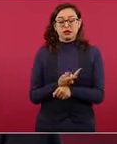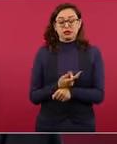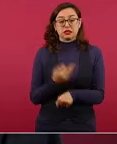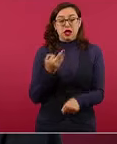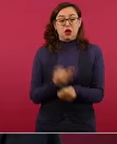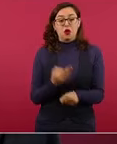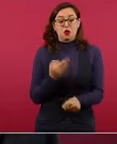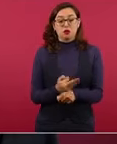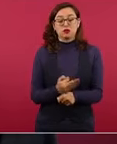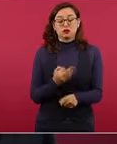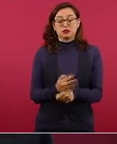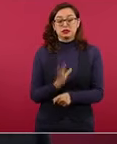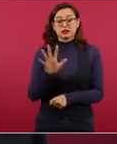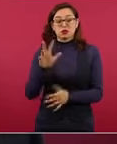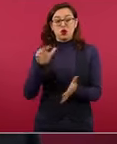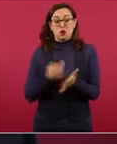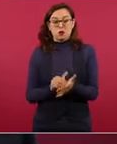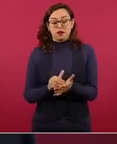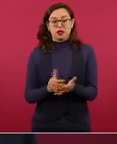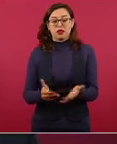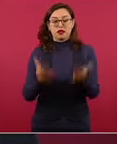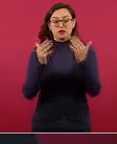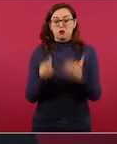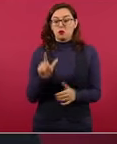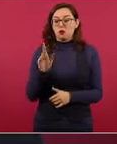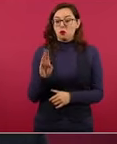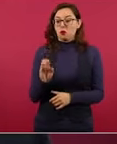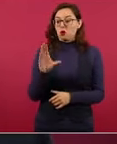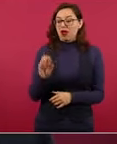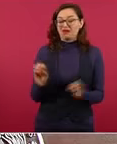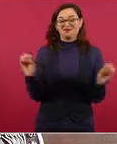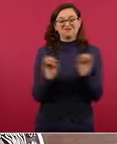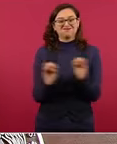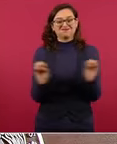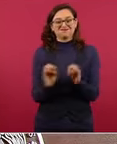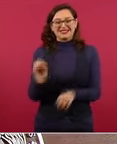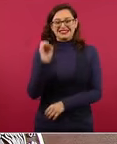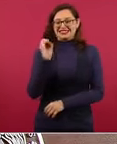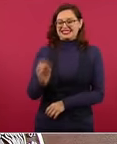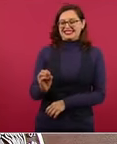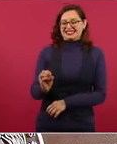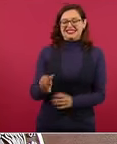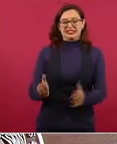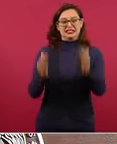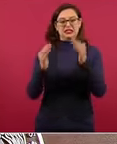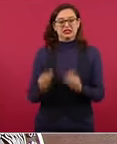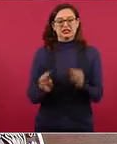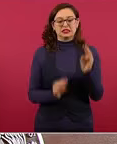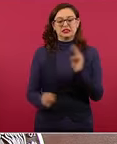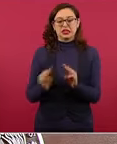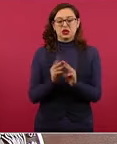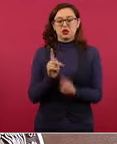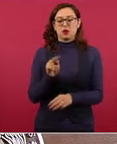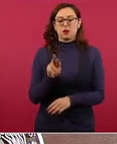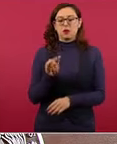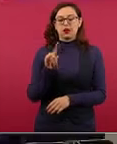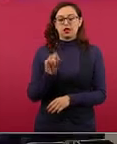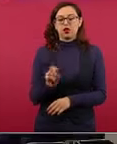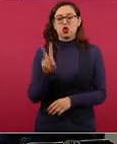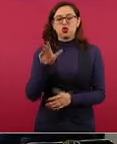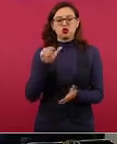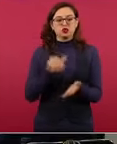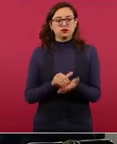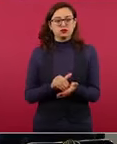por segundo de la boca nada 0 litros por segundo de sarro piel 2500 litros